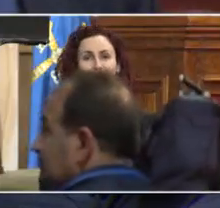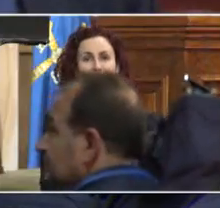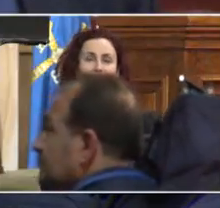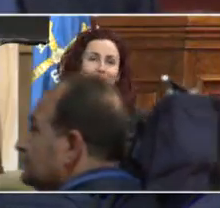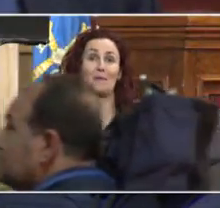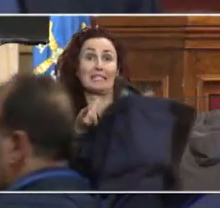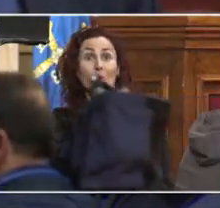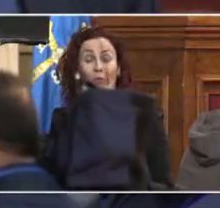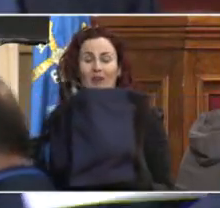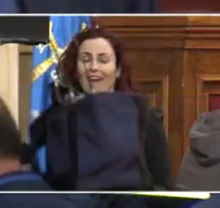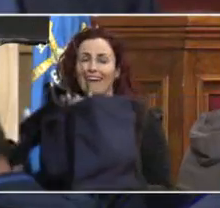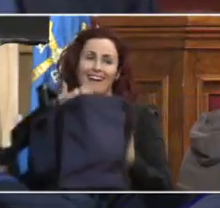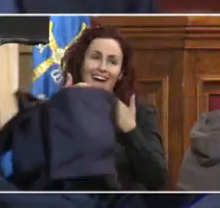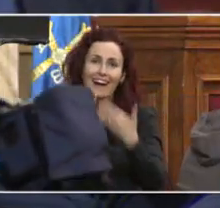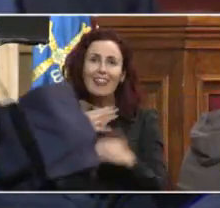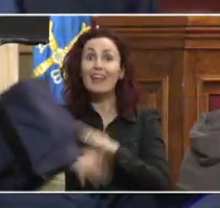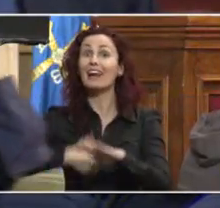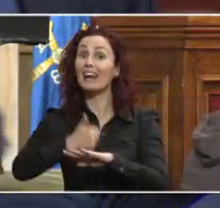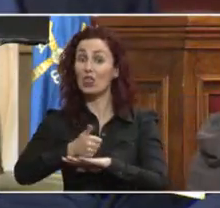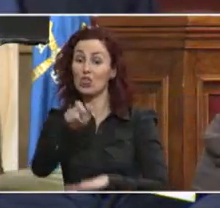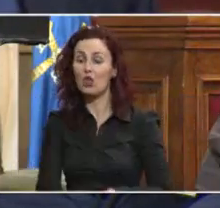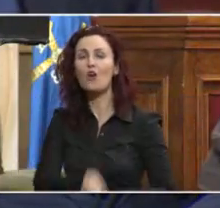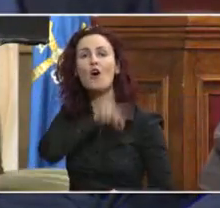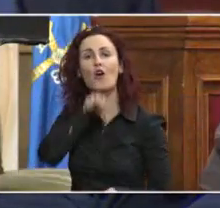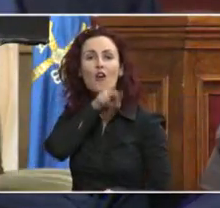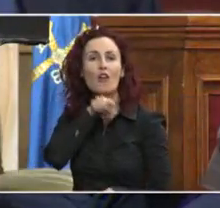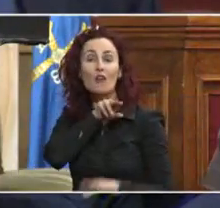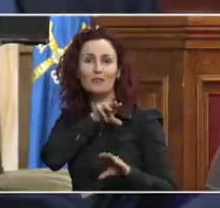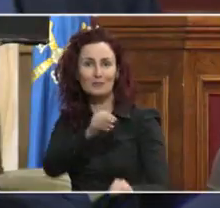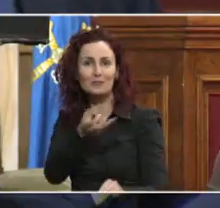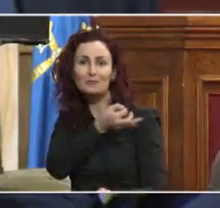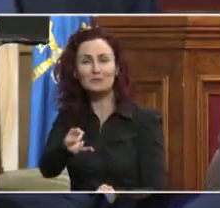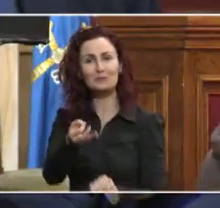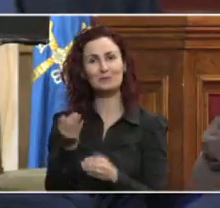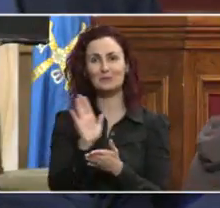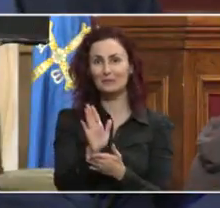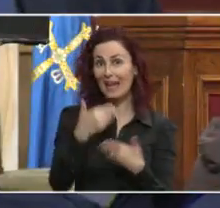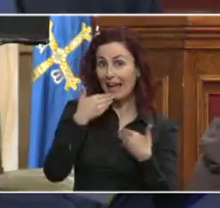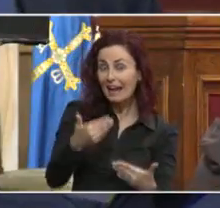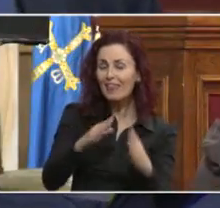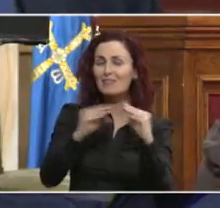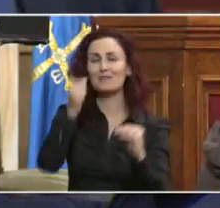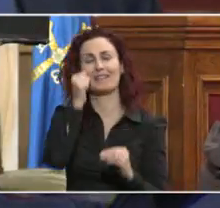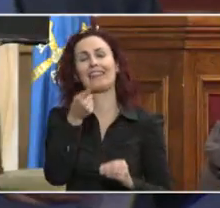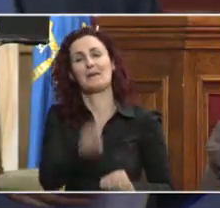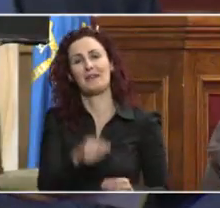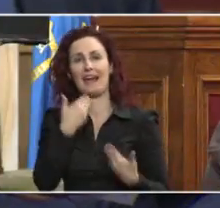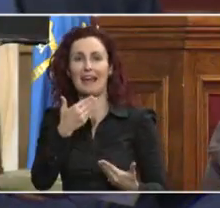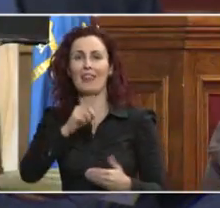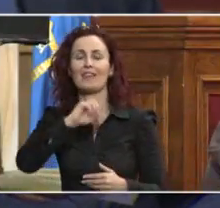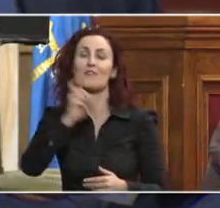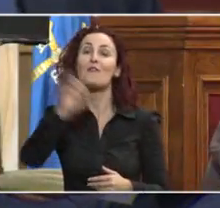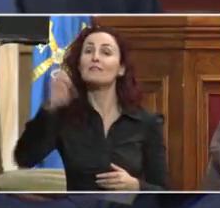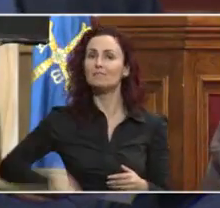Lo segundo que quiero hacer es agradecer al rector su estupenda intervención, su presentación, agradecer a la Universidad de Oviedo, a la Fundación